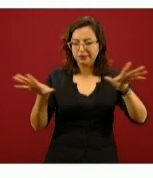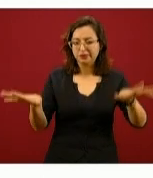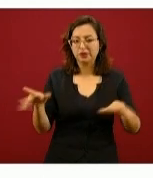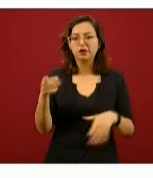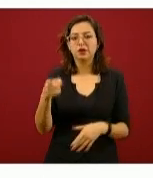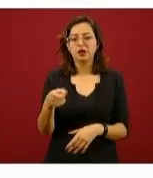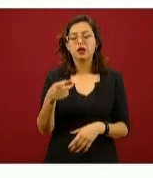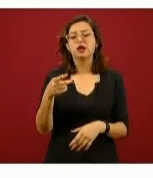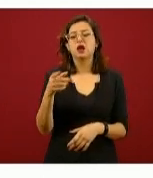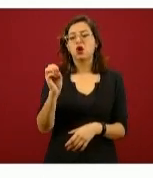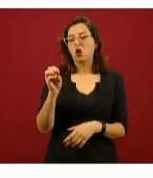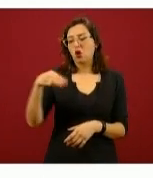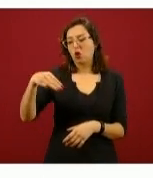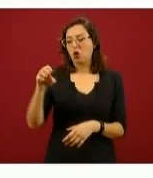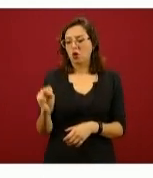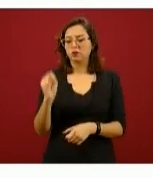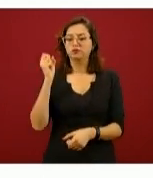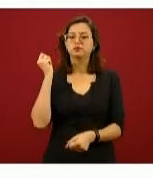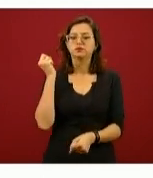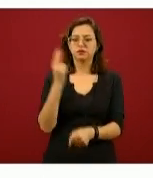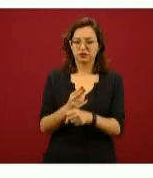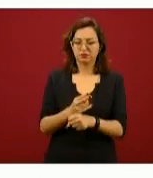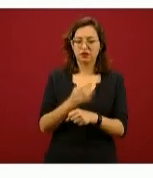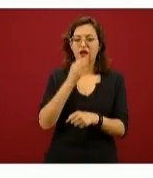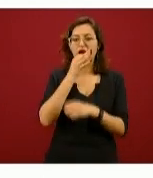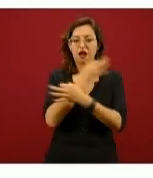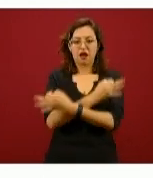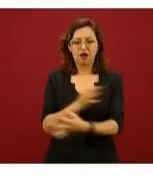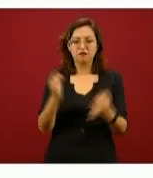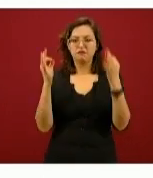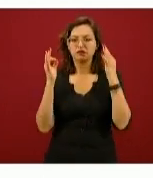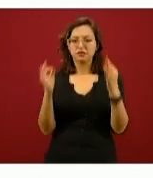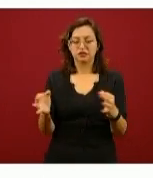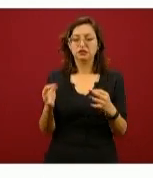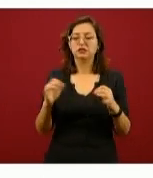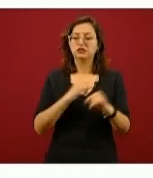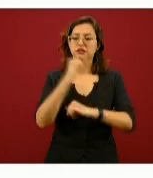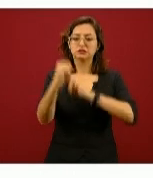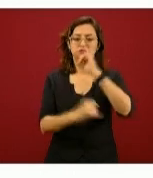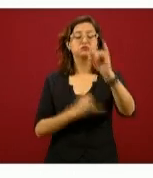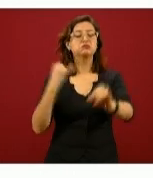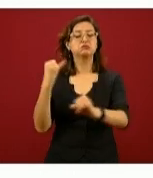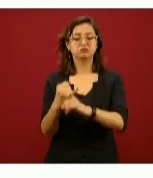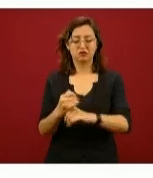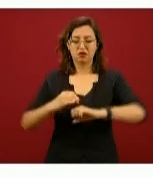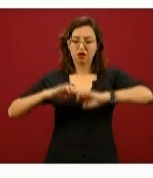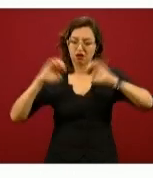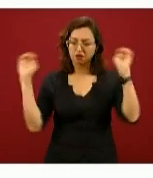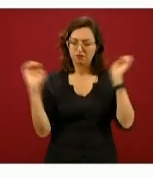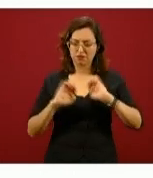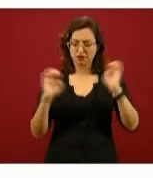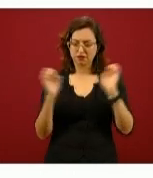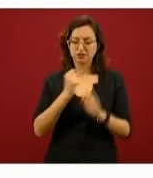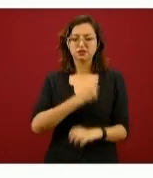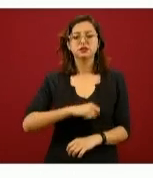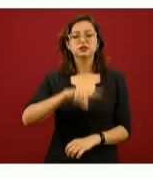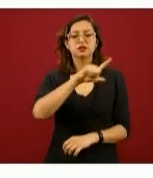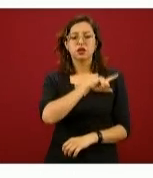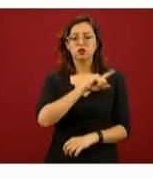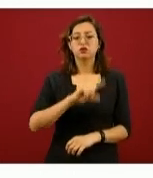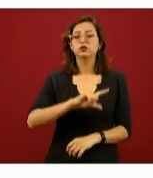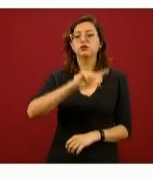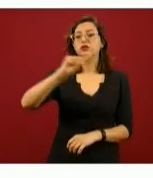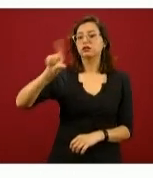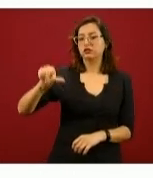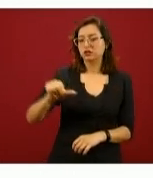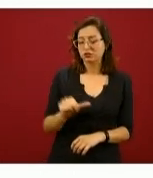tempranamente la Organización Mundial de la Salud declarara esta como una emergencia de salud pública de interés internacional y posteriormente anunciara